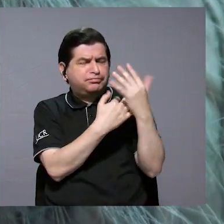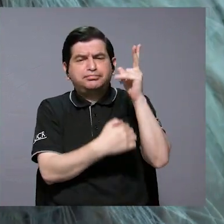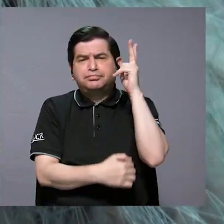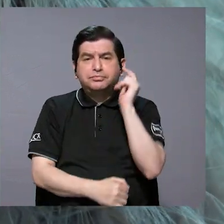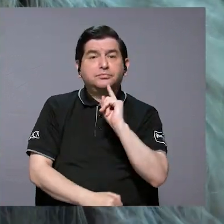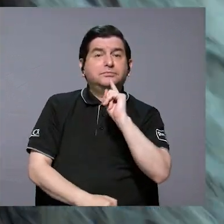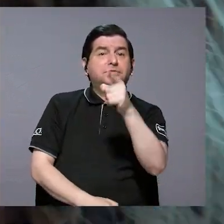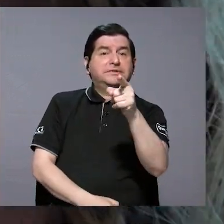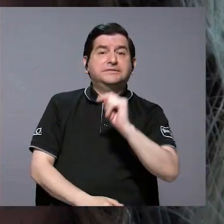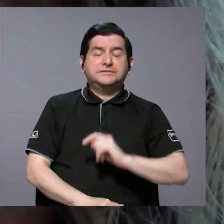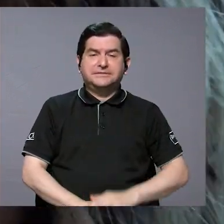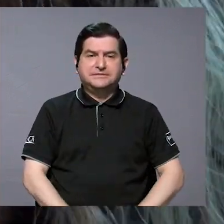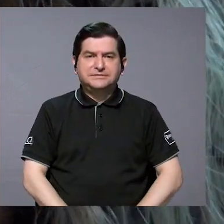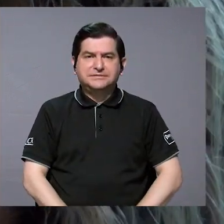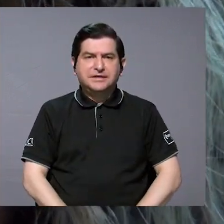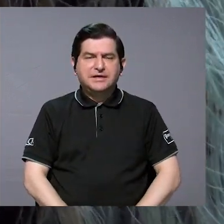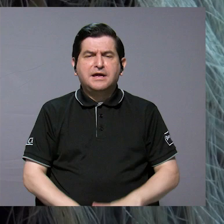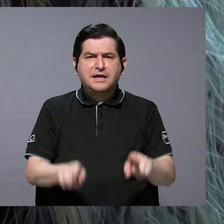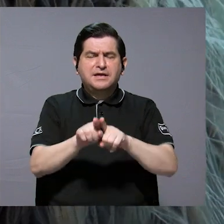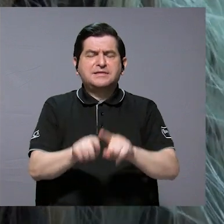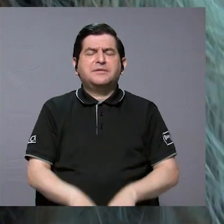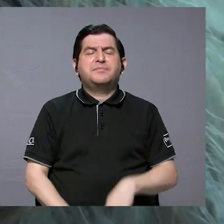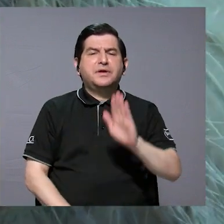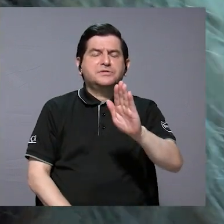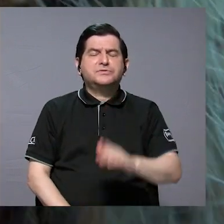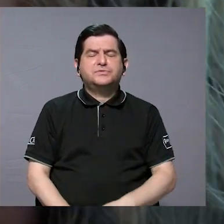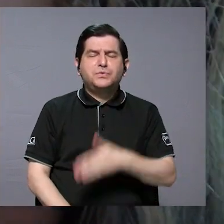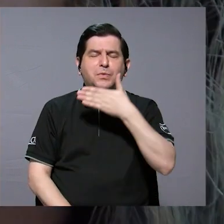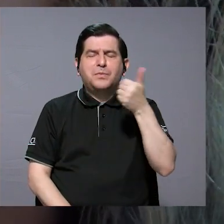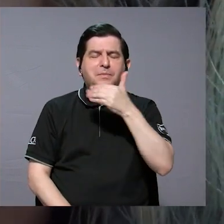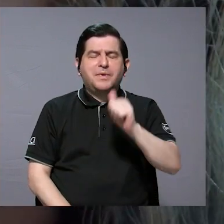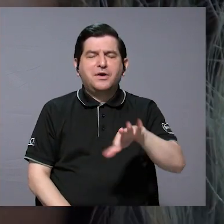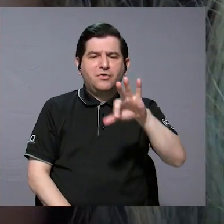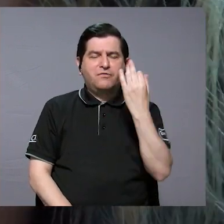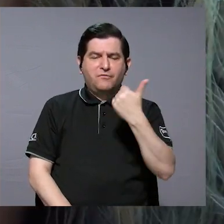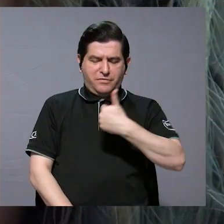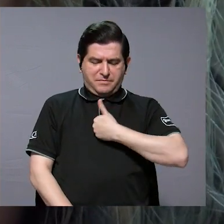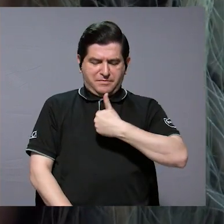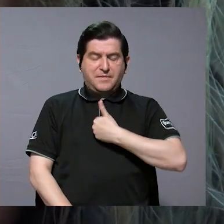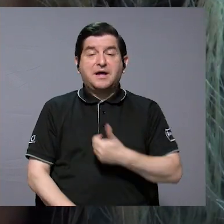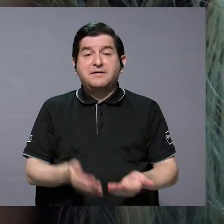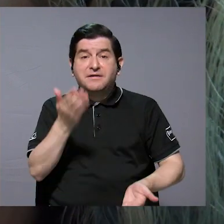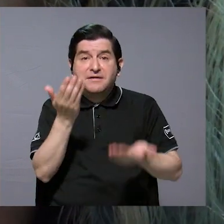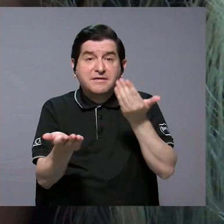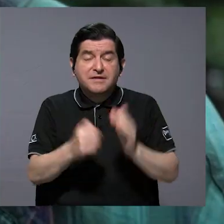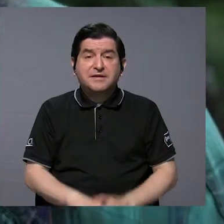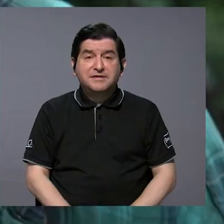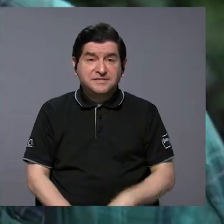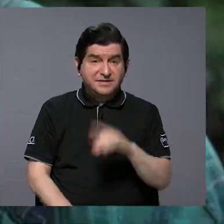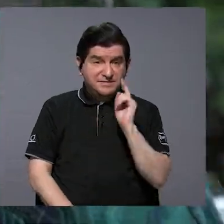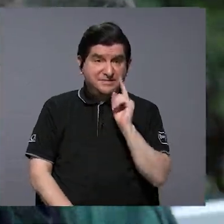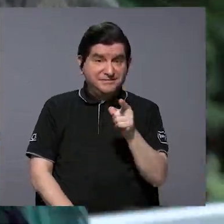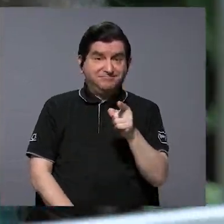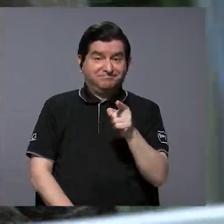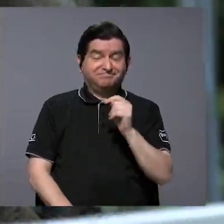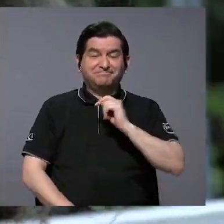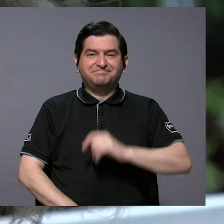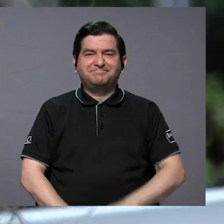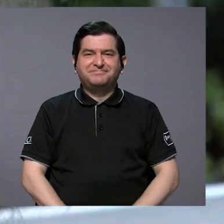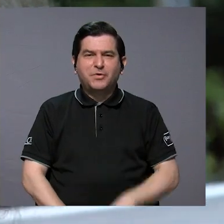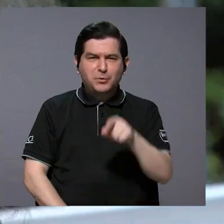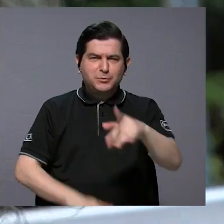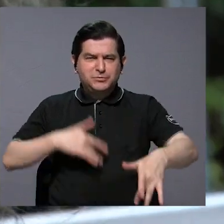está esperando escuchar lo que usted tiene que decir y a ver la versión, la mejor versión de vos, que posiblemente sea